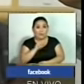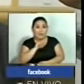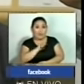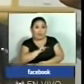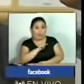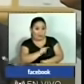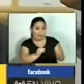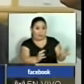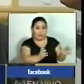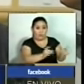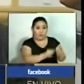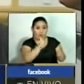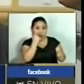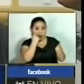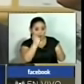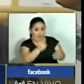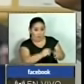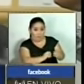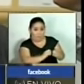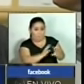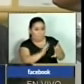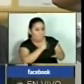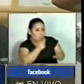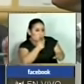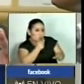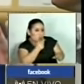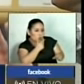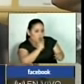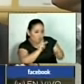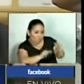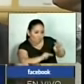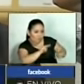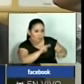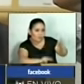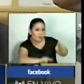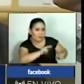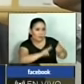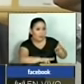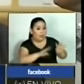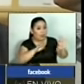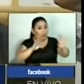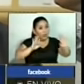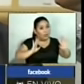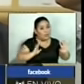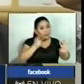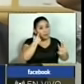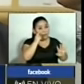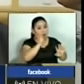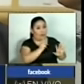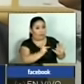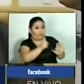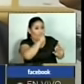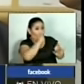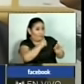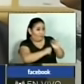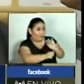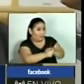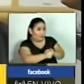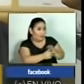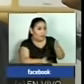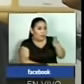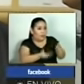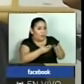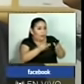han abierto una caja de Pandora, a salir muchas situaciones que definitivamente se trataban